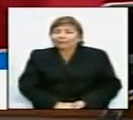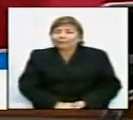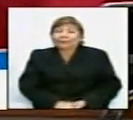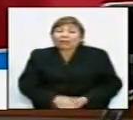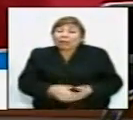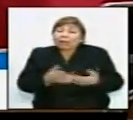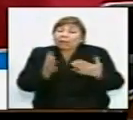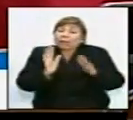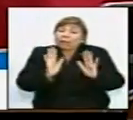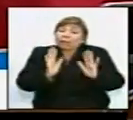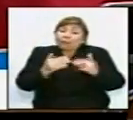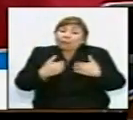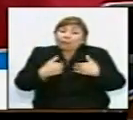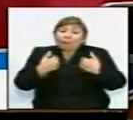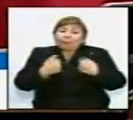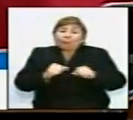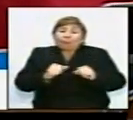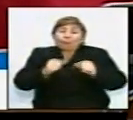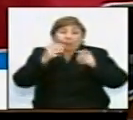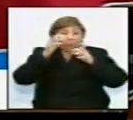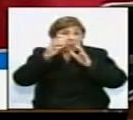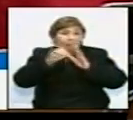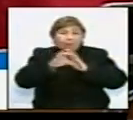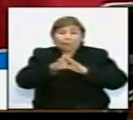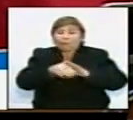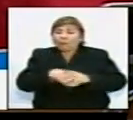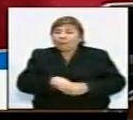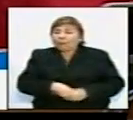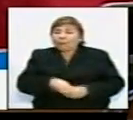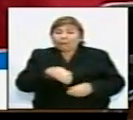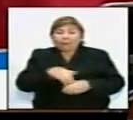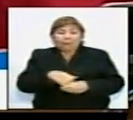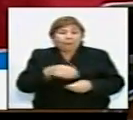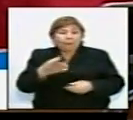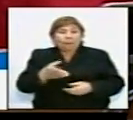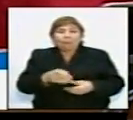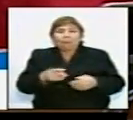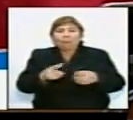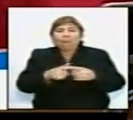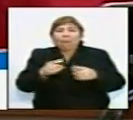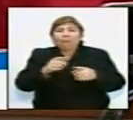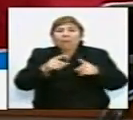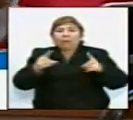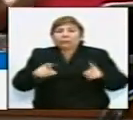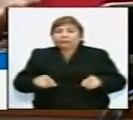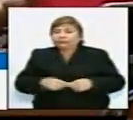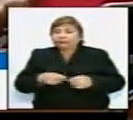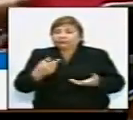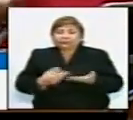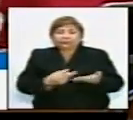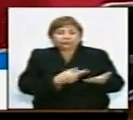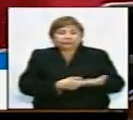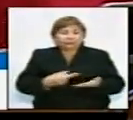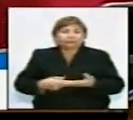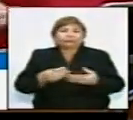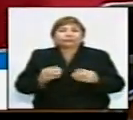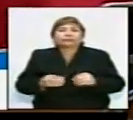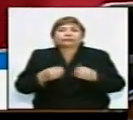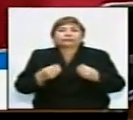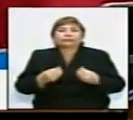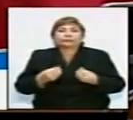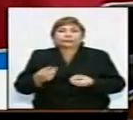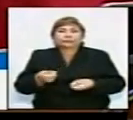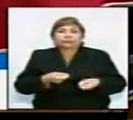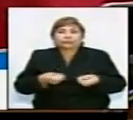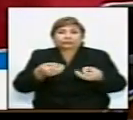la posibilidad de enfocar en el territorio la problemática y discutir cómo se puede hacer una